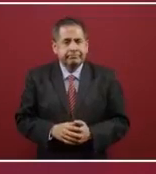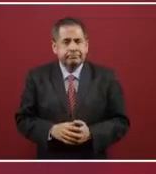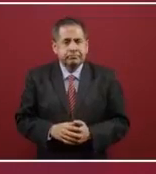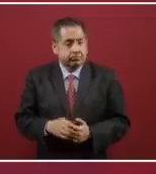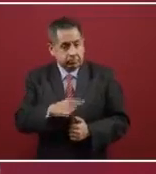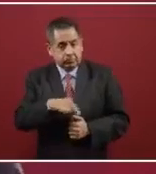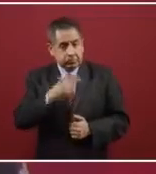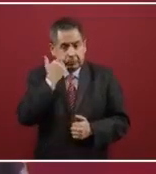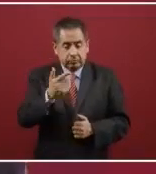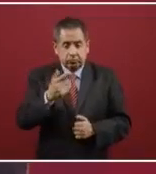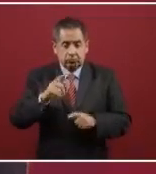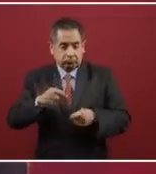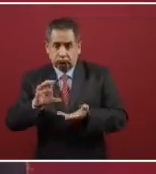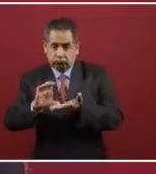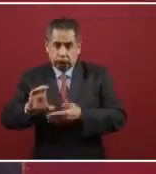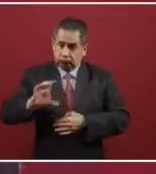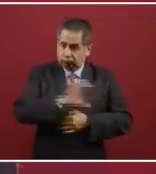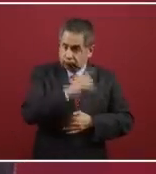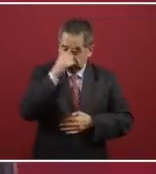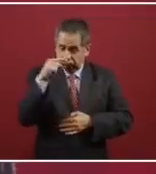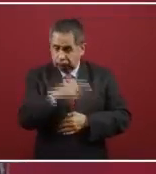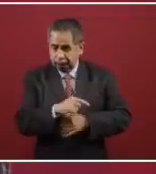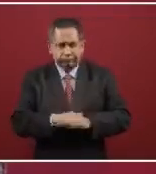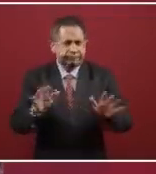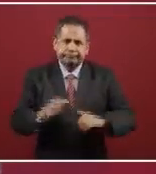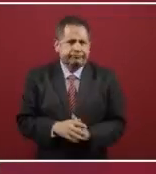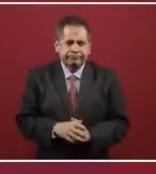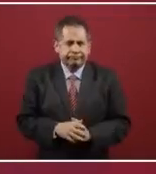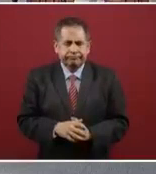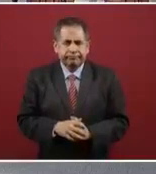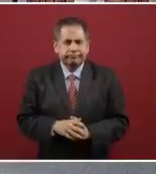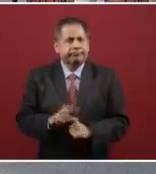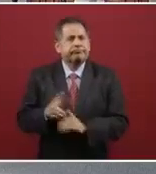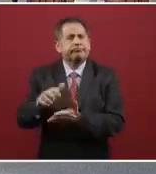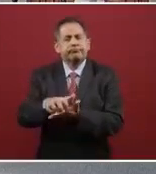que se les entregue el dinero. Nos ahorramos